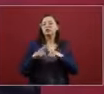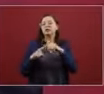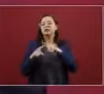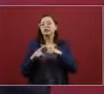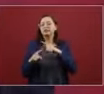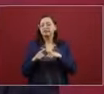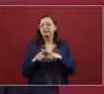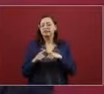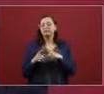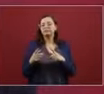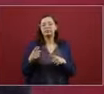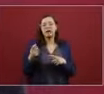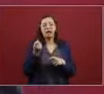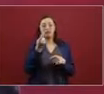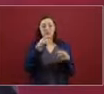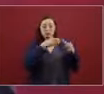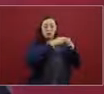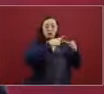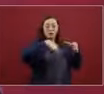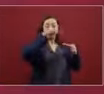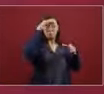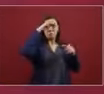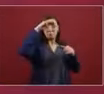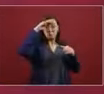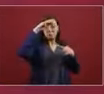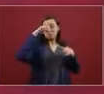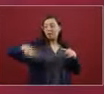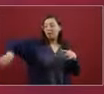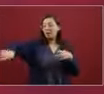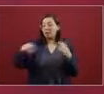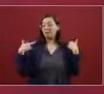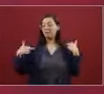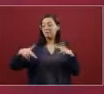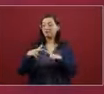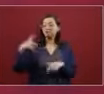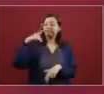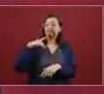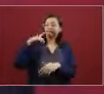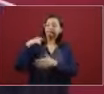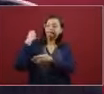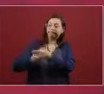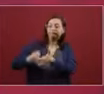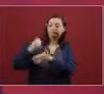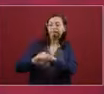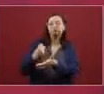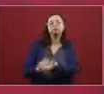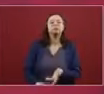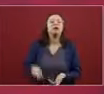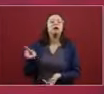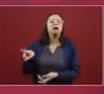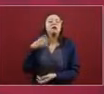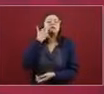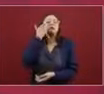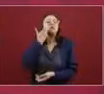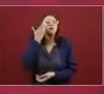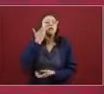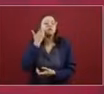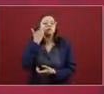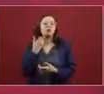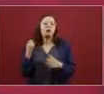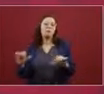conservadores sostienen, que la lucha de los maestros es por